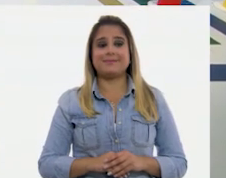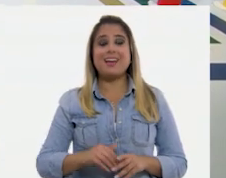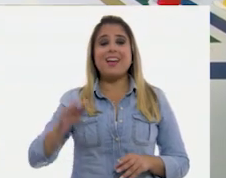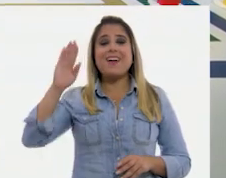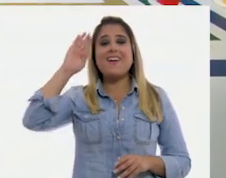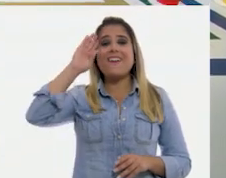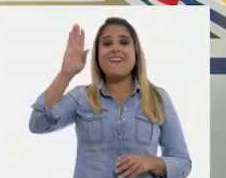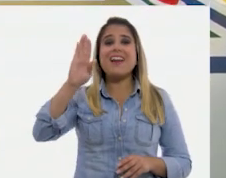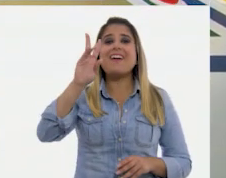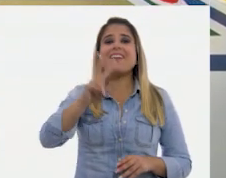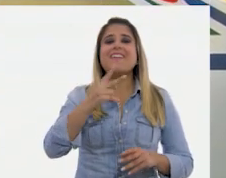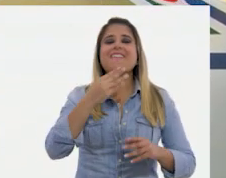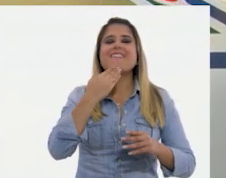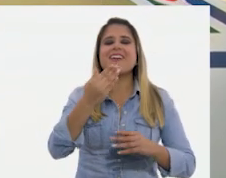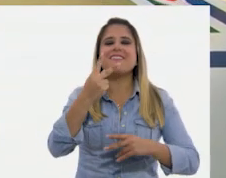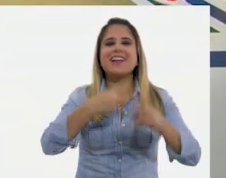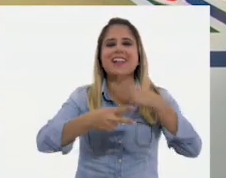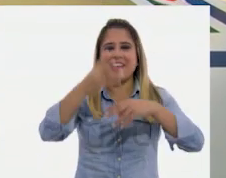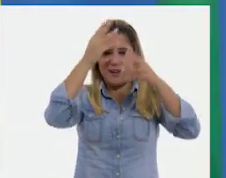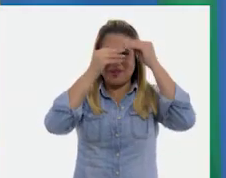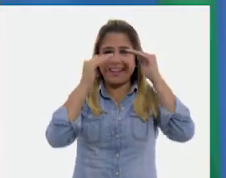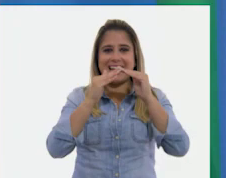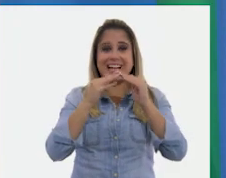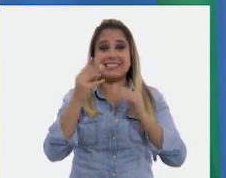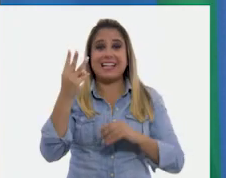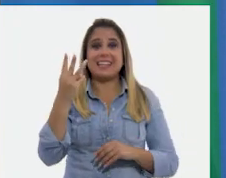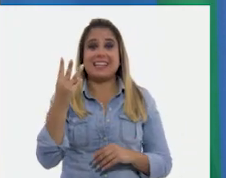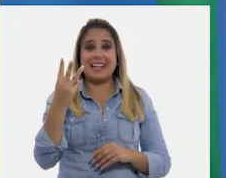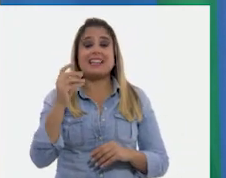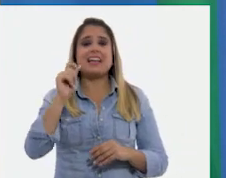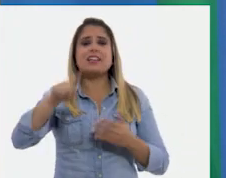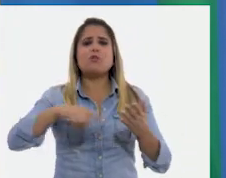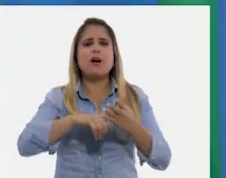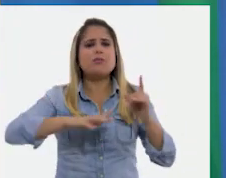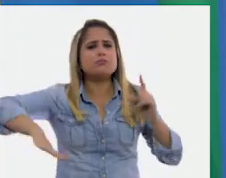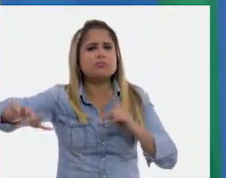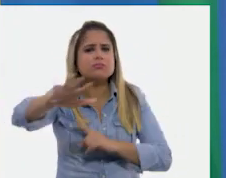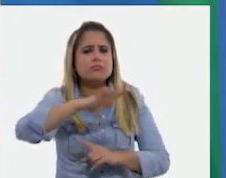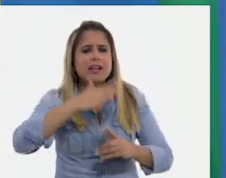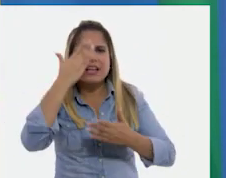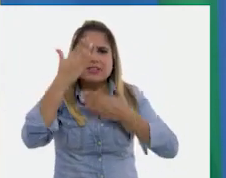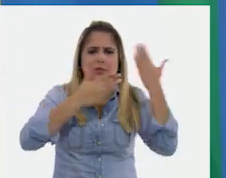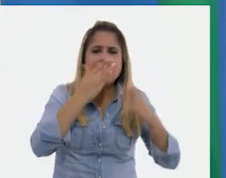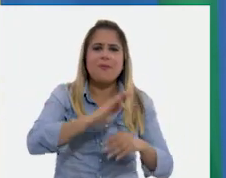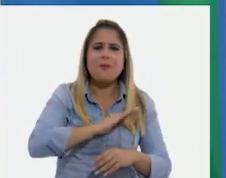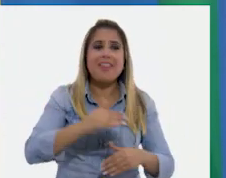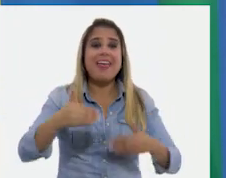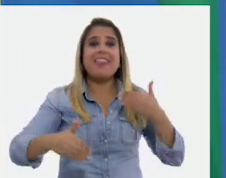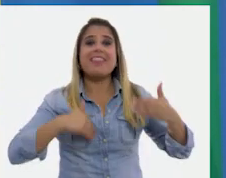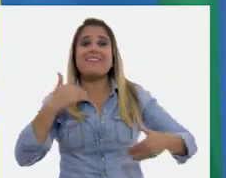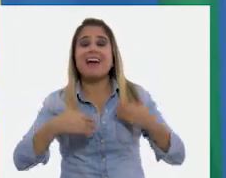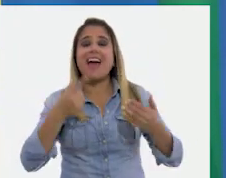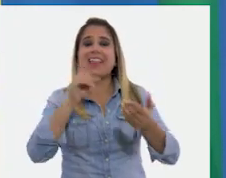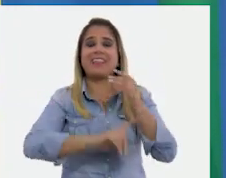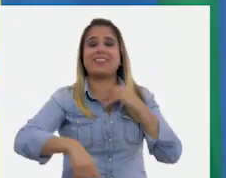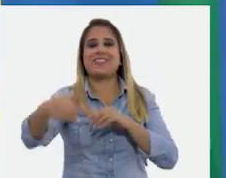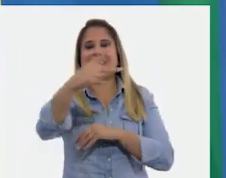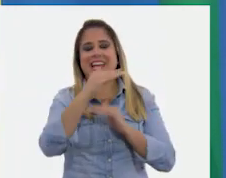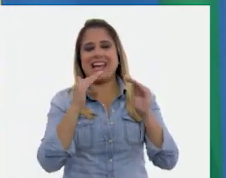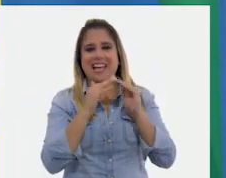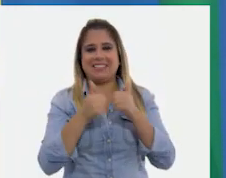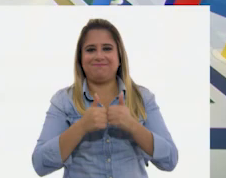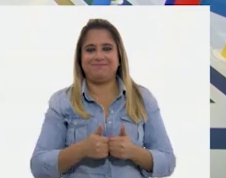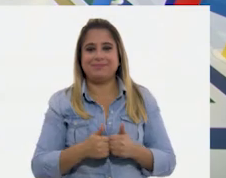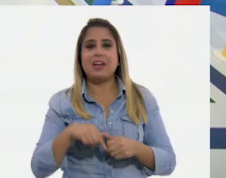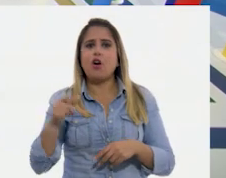Hola, les damos la bienvenida a Aprende en Casa 3, un espacio en el que vamos a poder estudiar y divertirnos desde nuestros hogares.